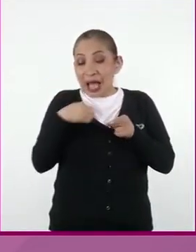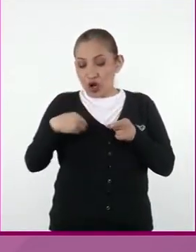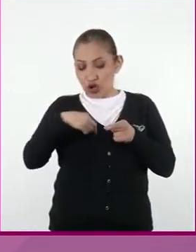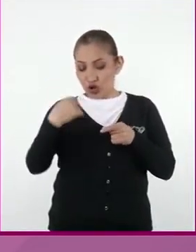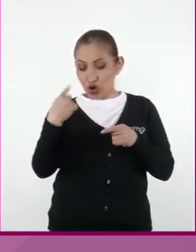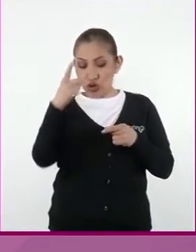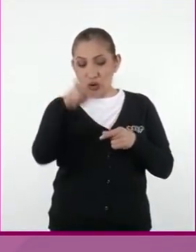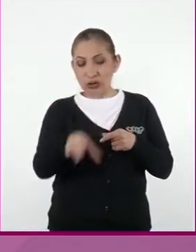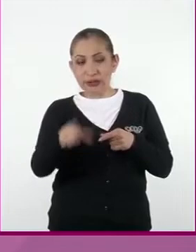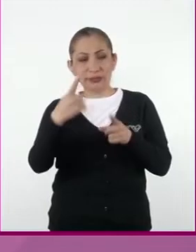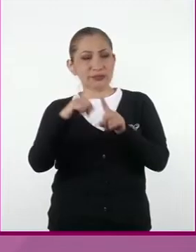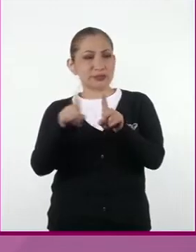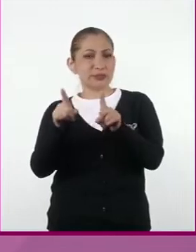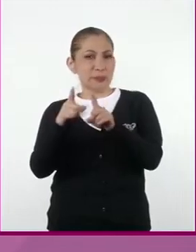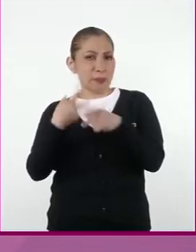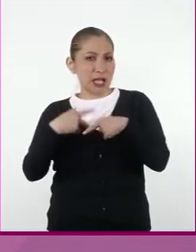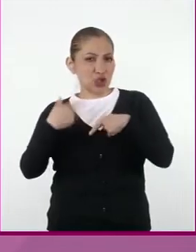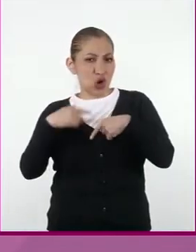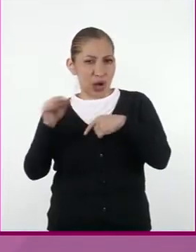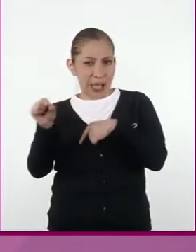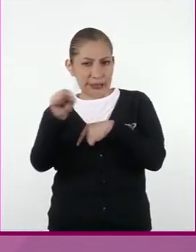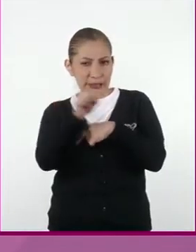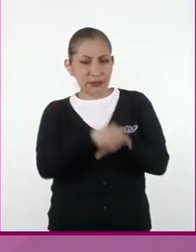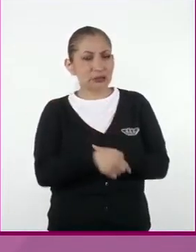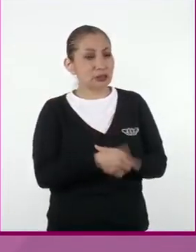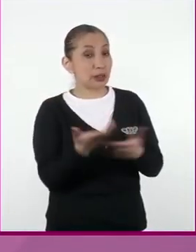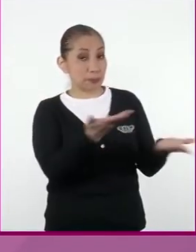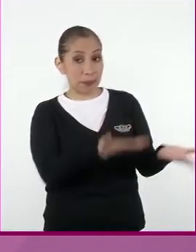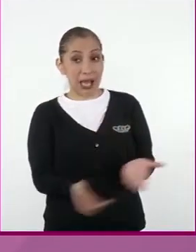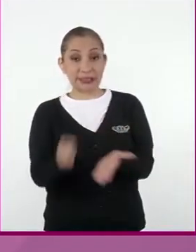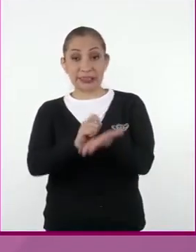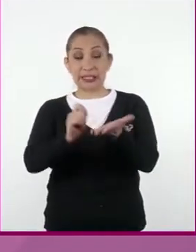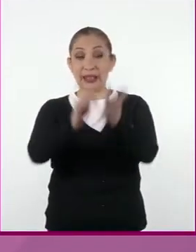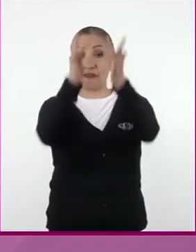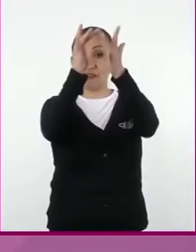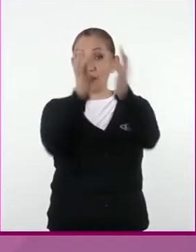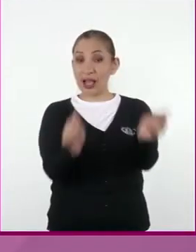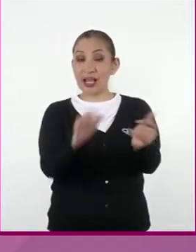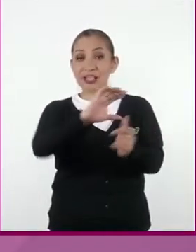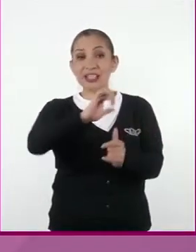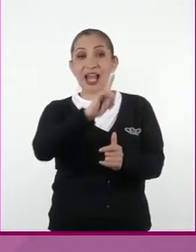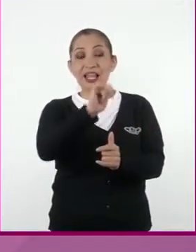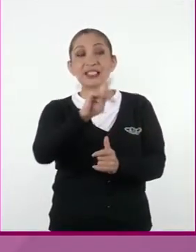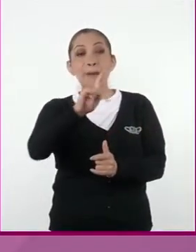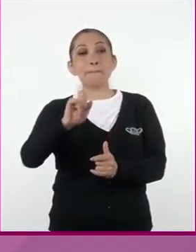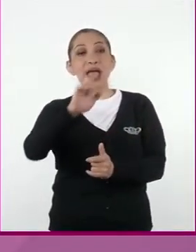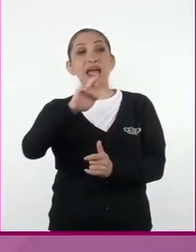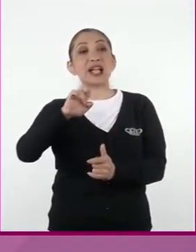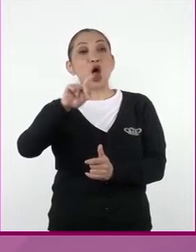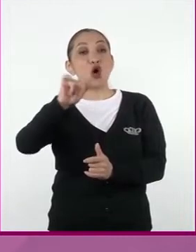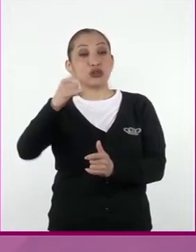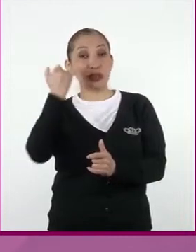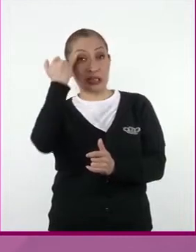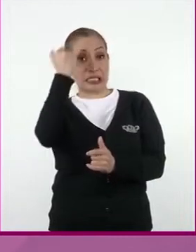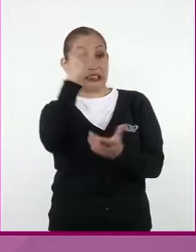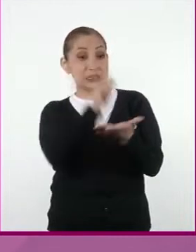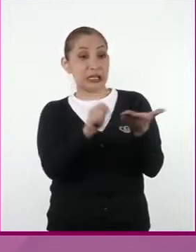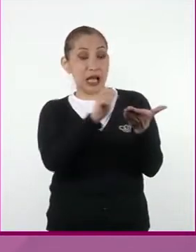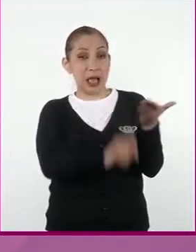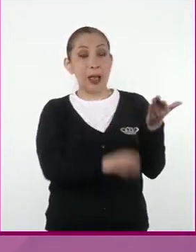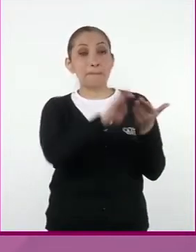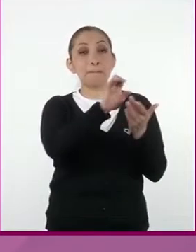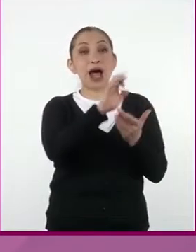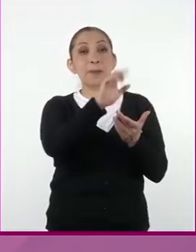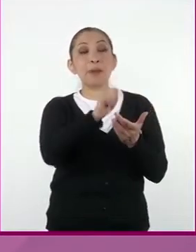aparecemos un número acotado de personajes. Que pase el escritor francés, Charles Perrault, autor de relatos como